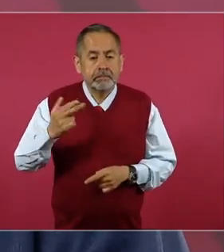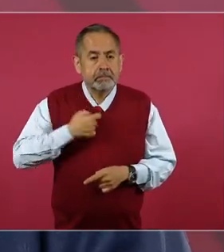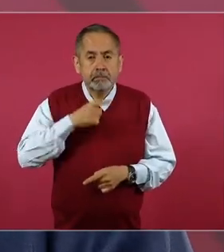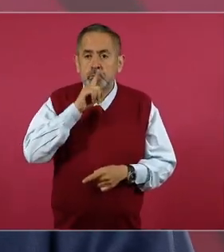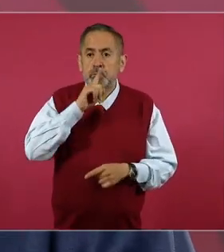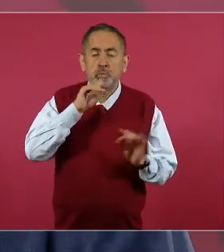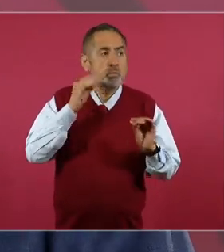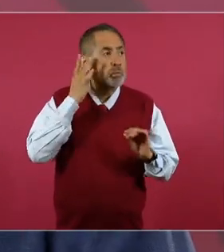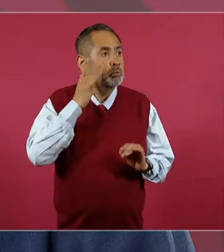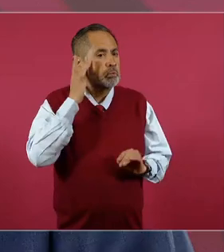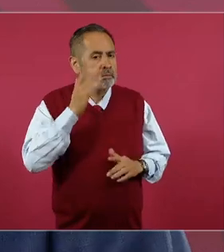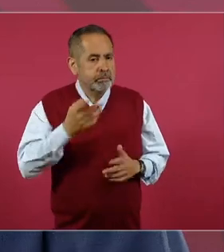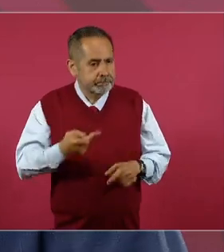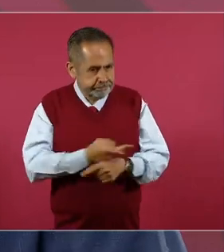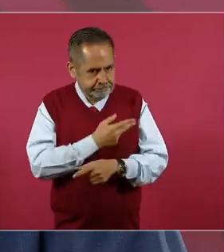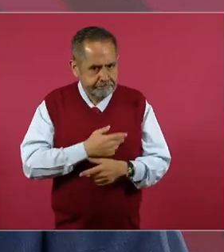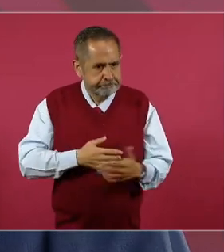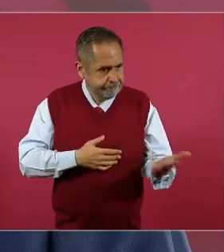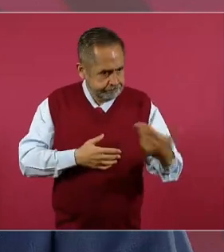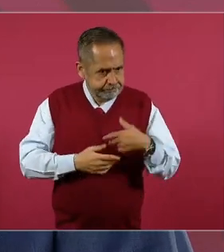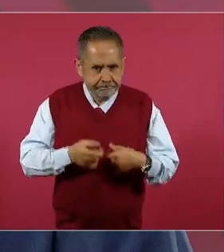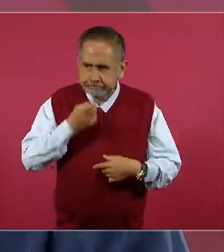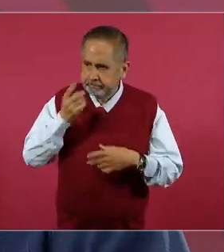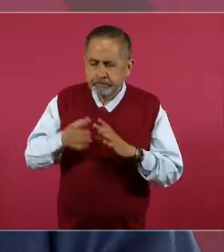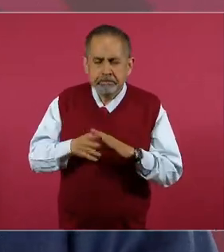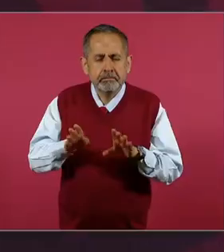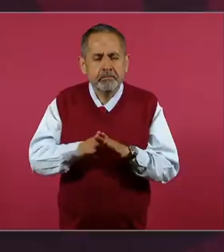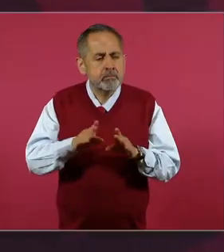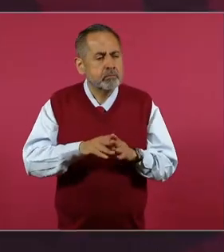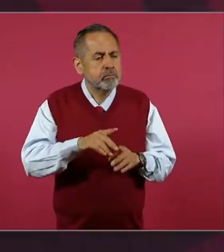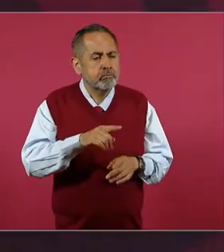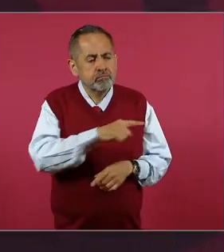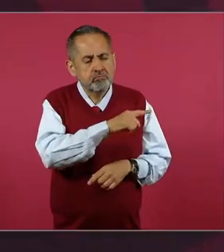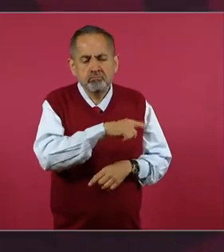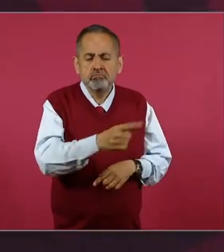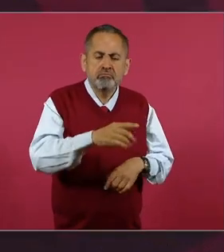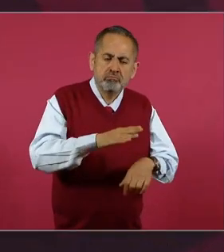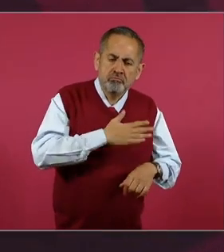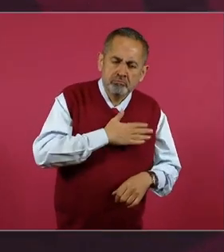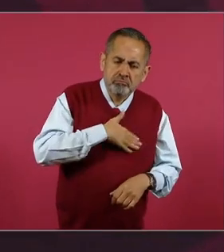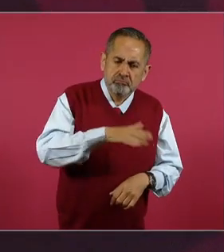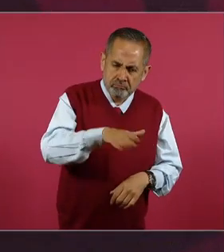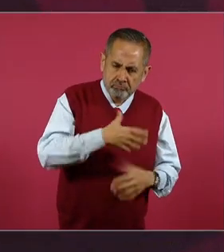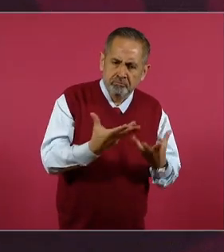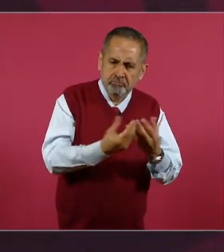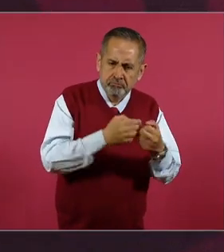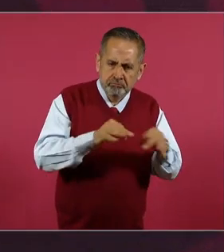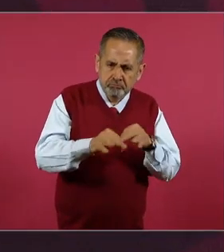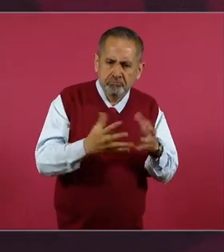¿Cómo fue que lo llamó a colaborar?